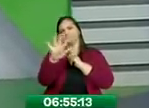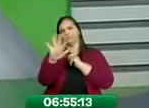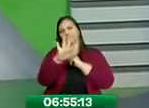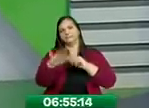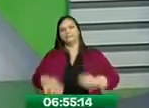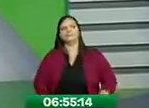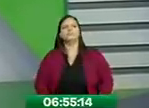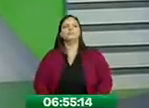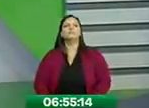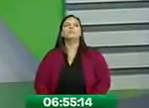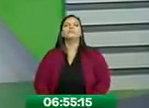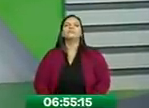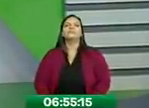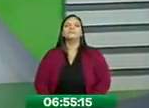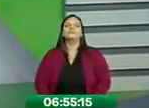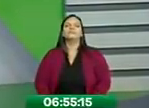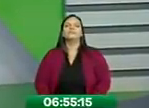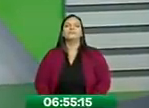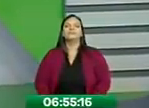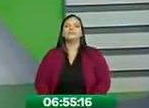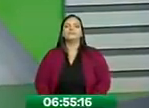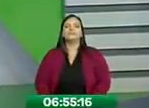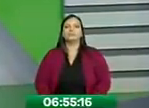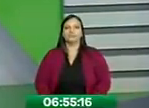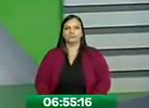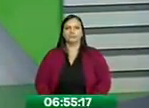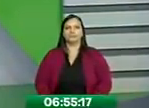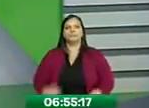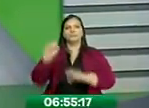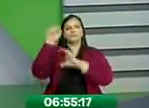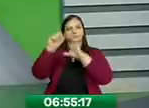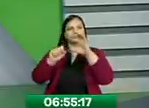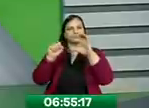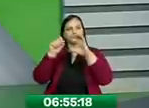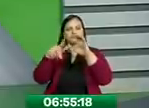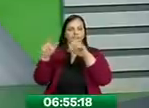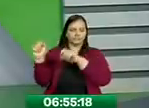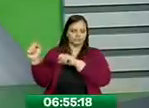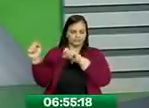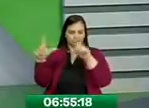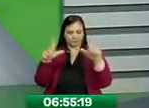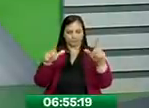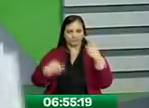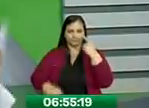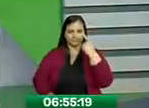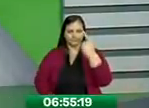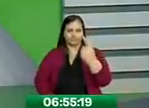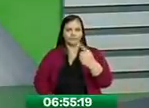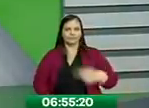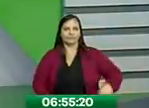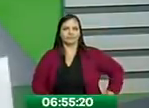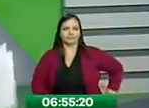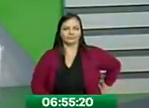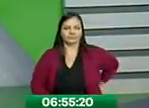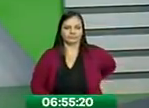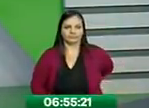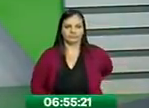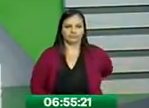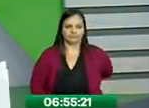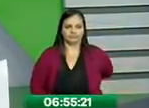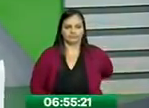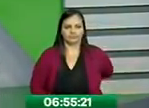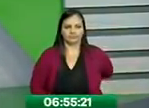6:55 de la mañana y nosotros vamos ahora con imágenes que nos ha llegado a nuestras redacciones, que nos tiene nuestra producción Infragante y su segmento preferido